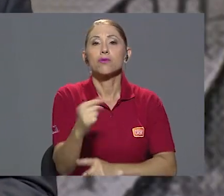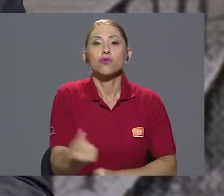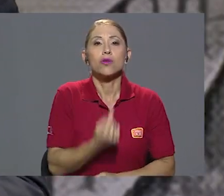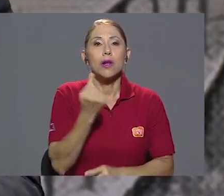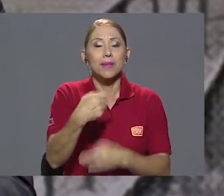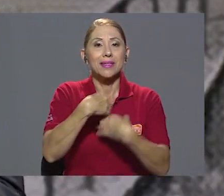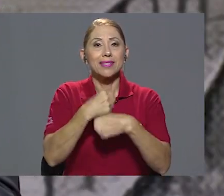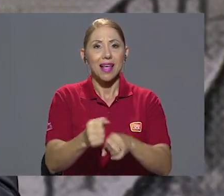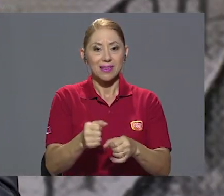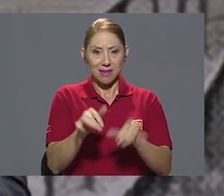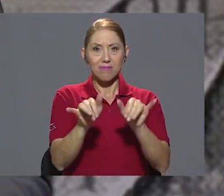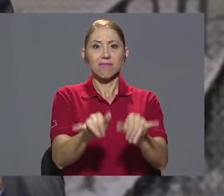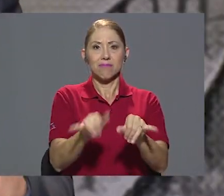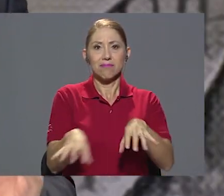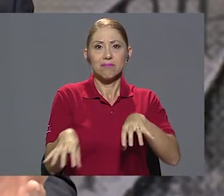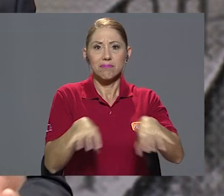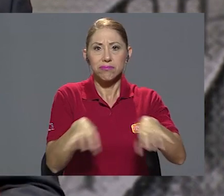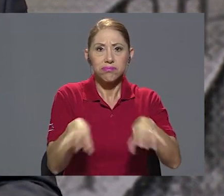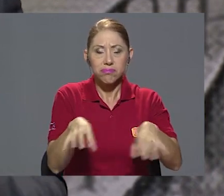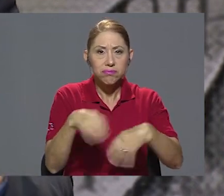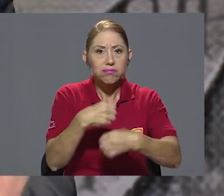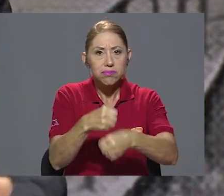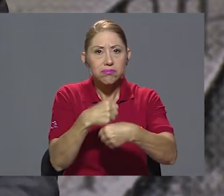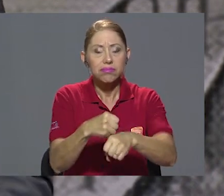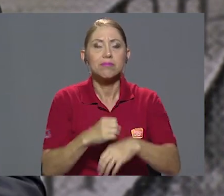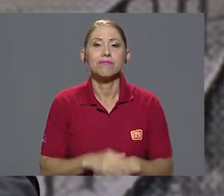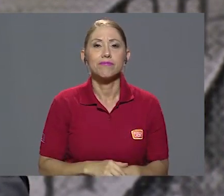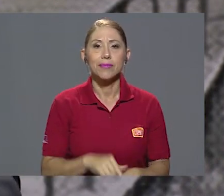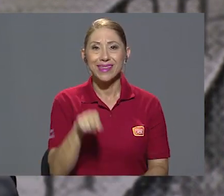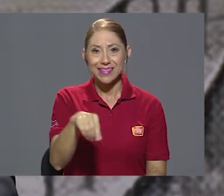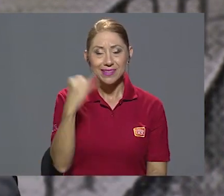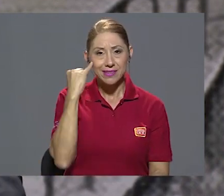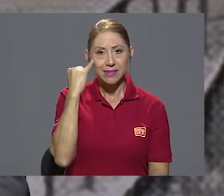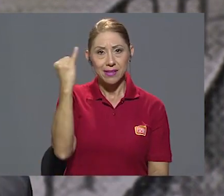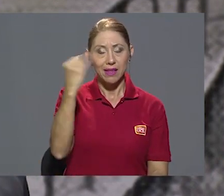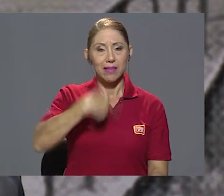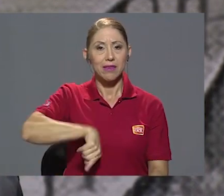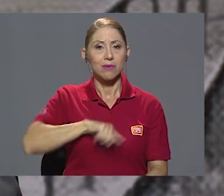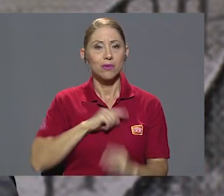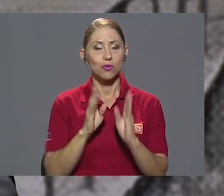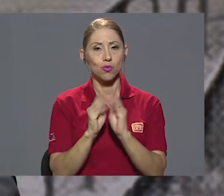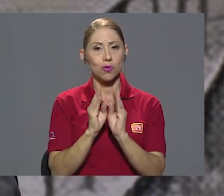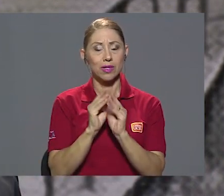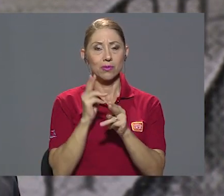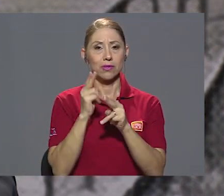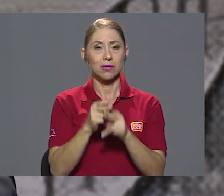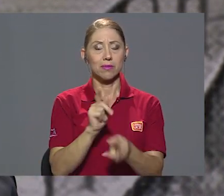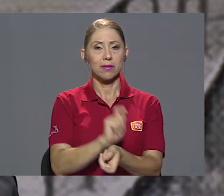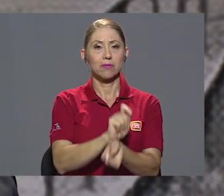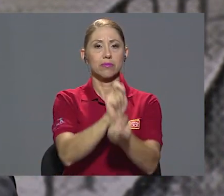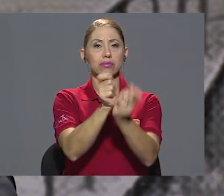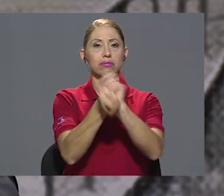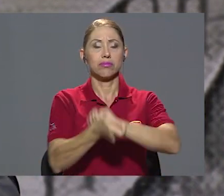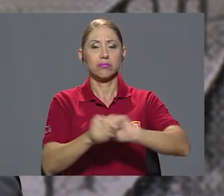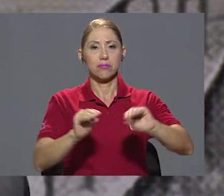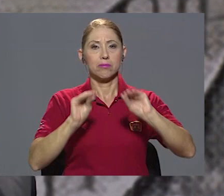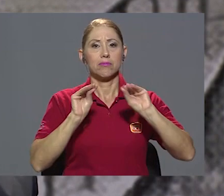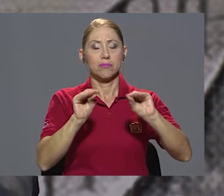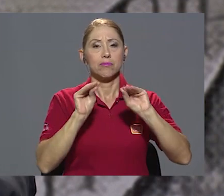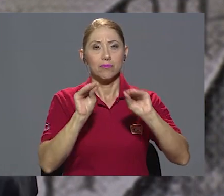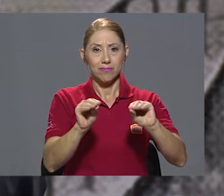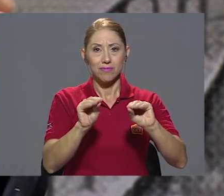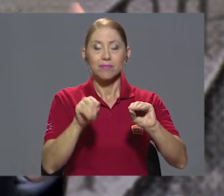solo se hace ahí en la acción. Entonces, esta idea de nuestro Congreso Transformando la